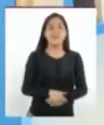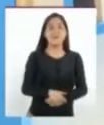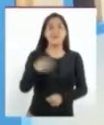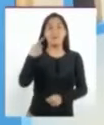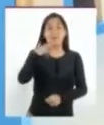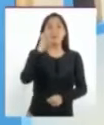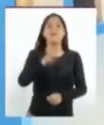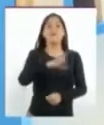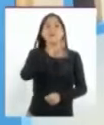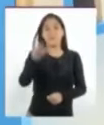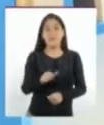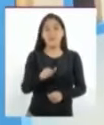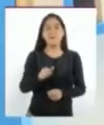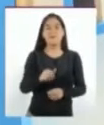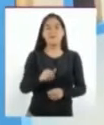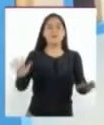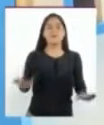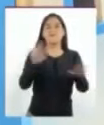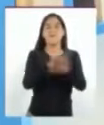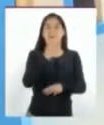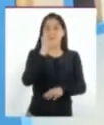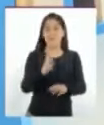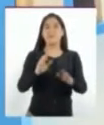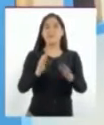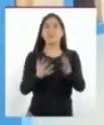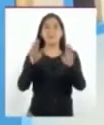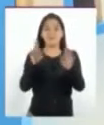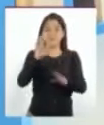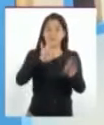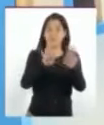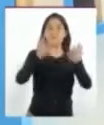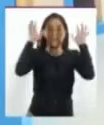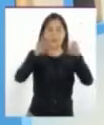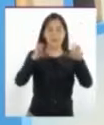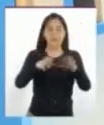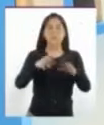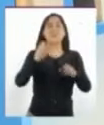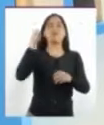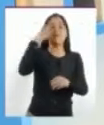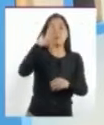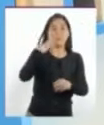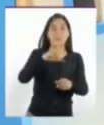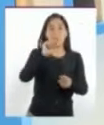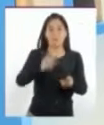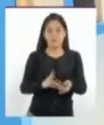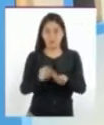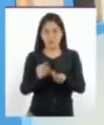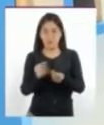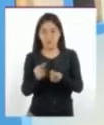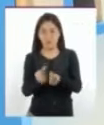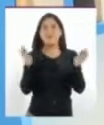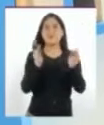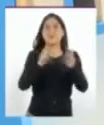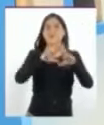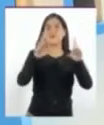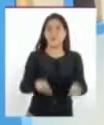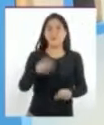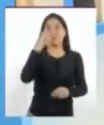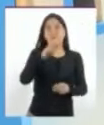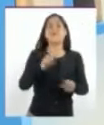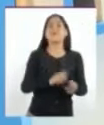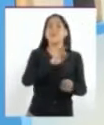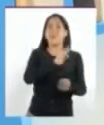Pero vino un cambio muy grande en el clima, que derritió la nieve y dio a la gente la oportunidad de seguir su camino hacia el